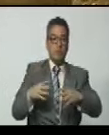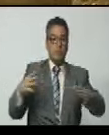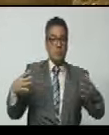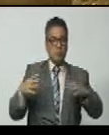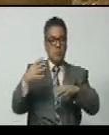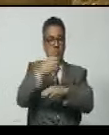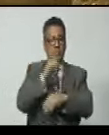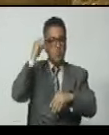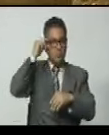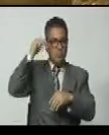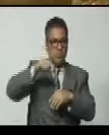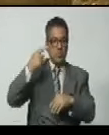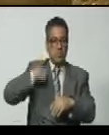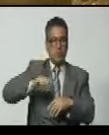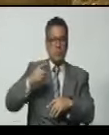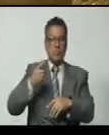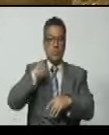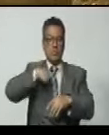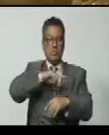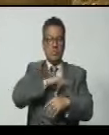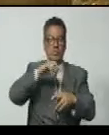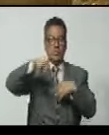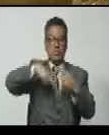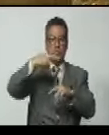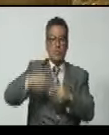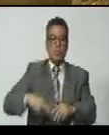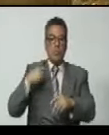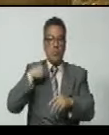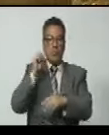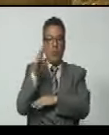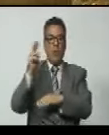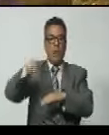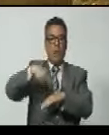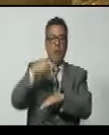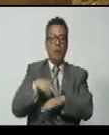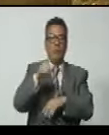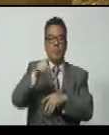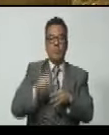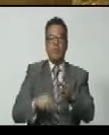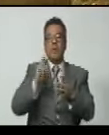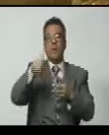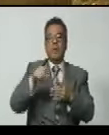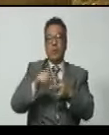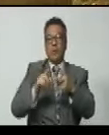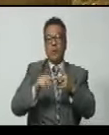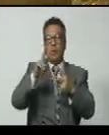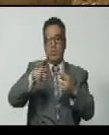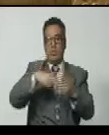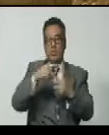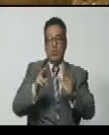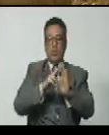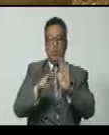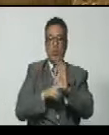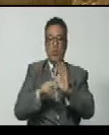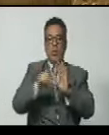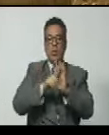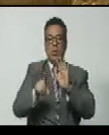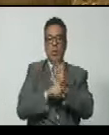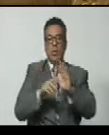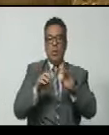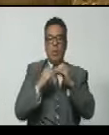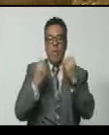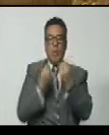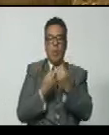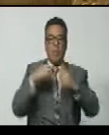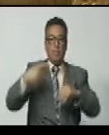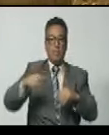grandes logros que hoy tiene nuestra Revolución Bolivariana y nuestra Asamblea, la cual también hizo una segunda reforma de nuestra Ley Orgánica sobre los